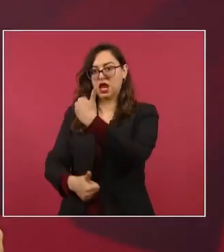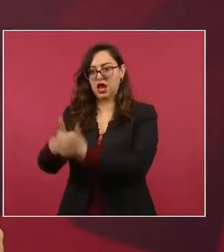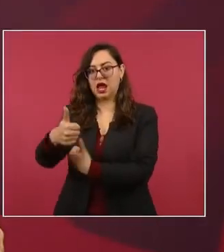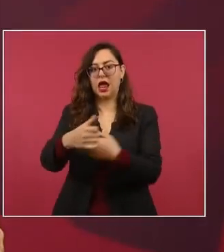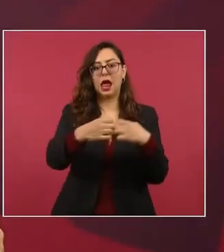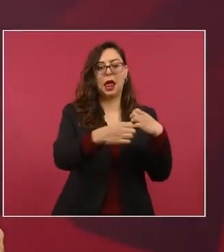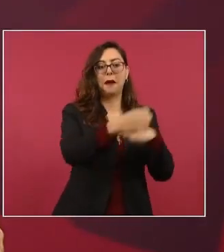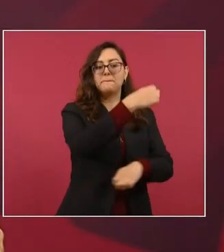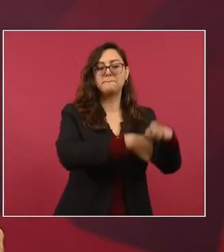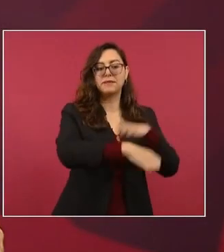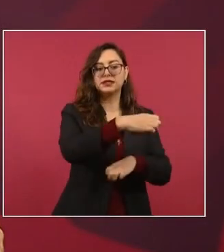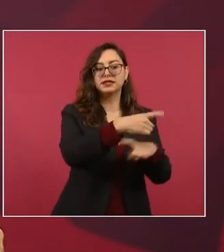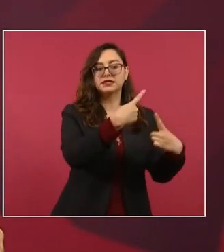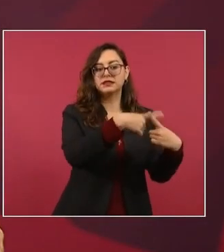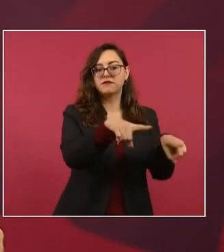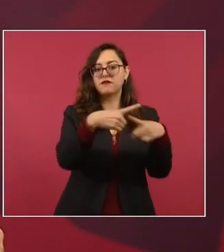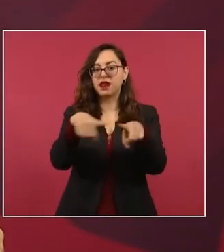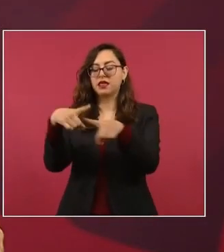millonarias.